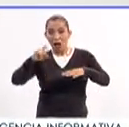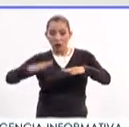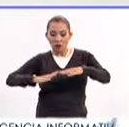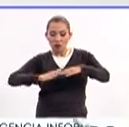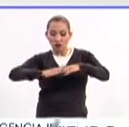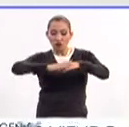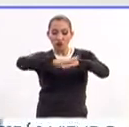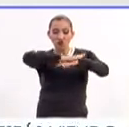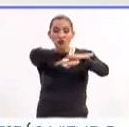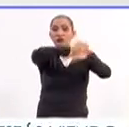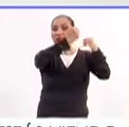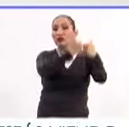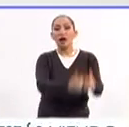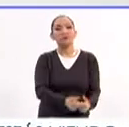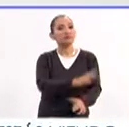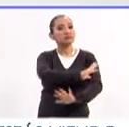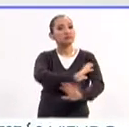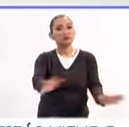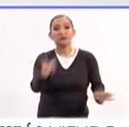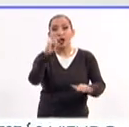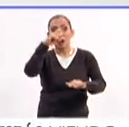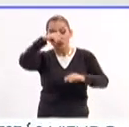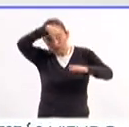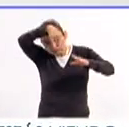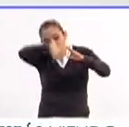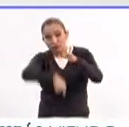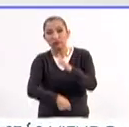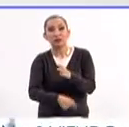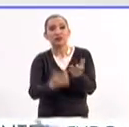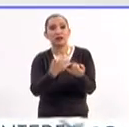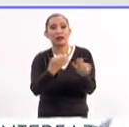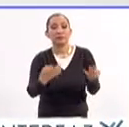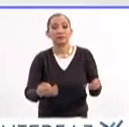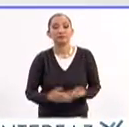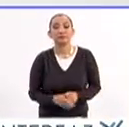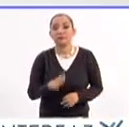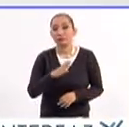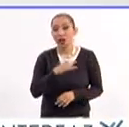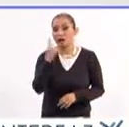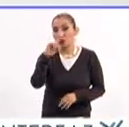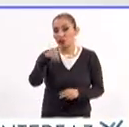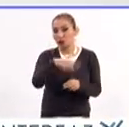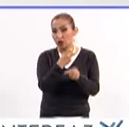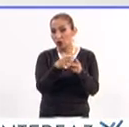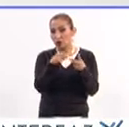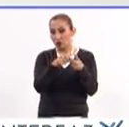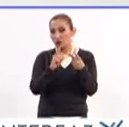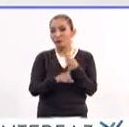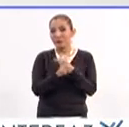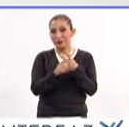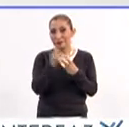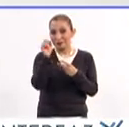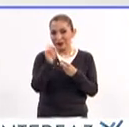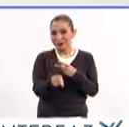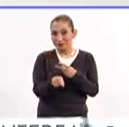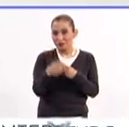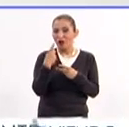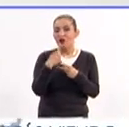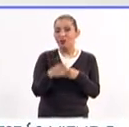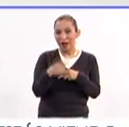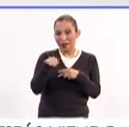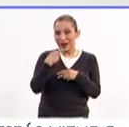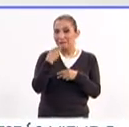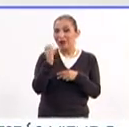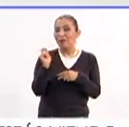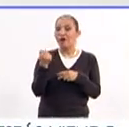de forma permanente debido a este fenómeno, ¿no? Y de hecho hay un efecto secundario del cual también se